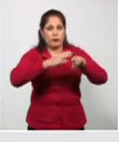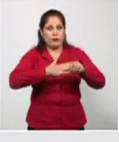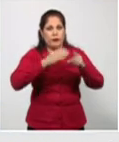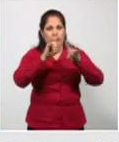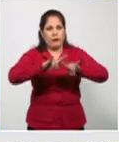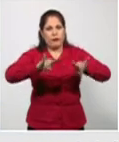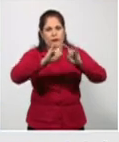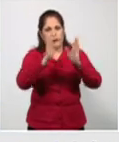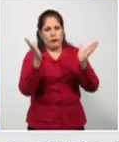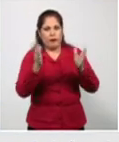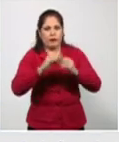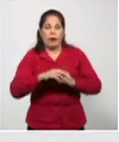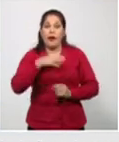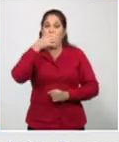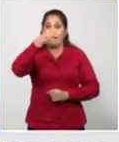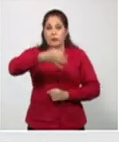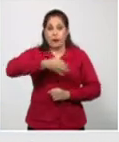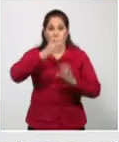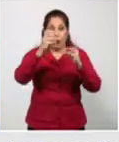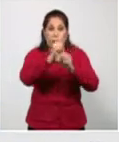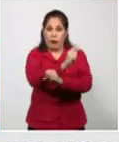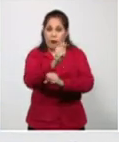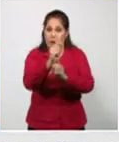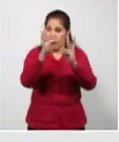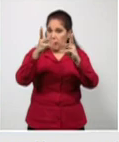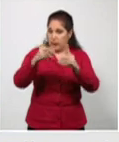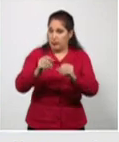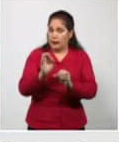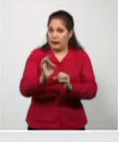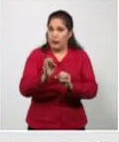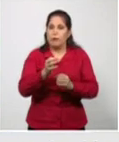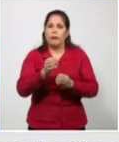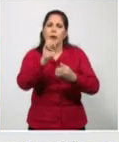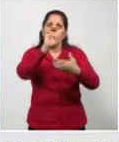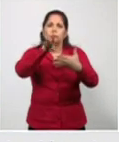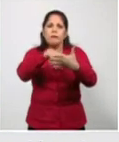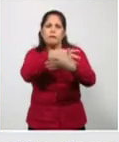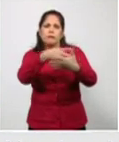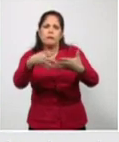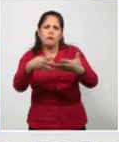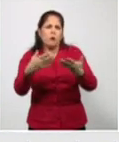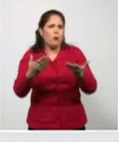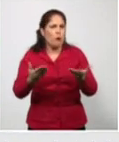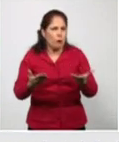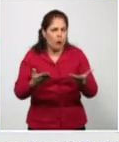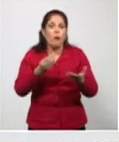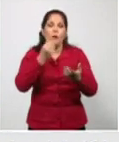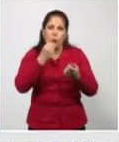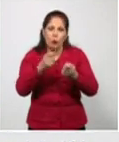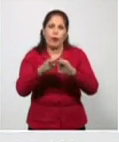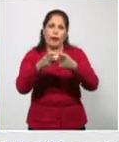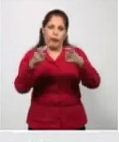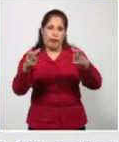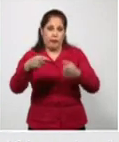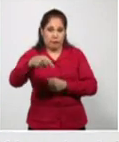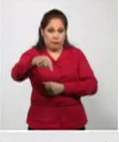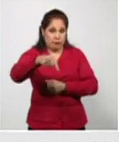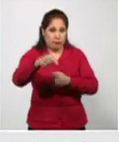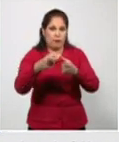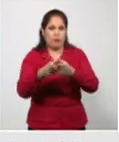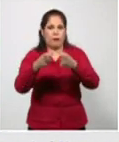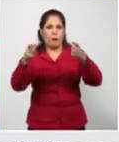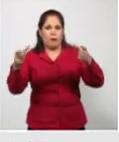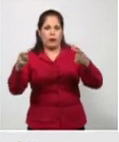y se expresaba entre los resultados de estos modelos matemáticos un incremento para los próximos días, en el